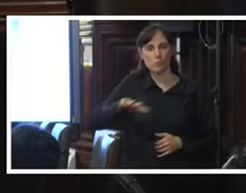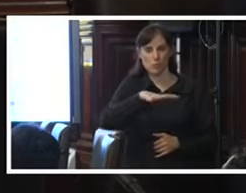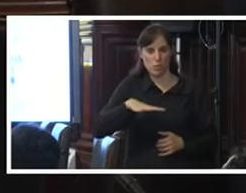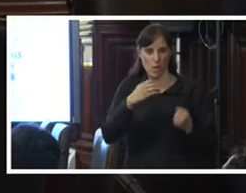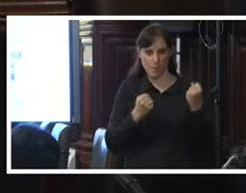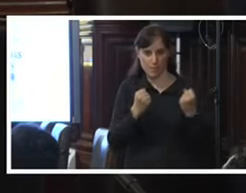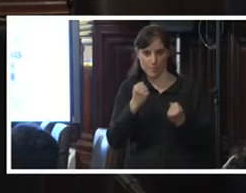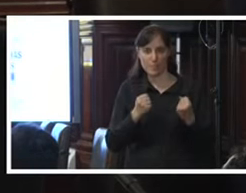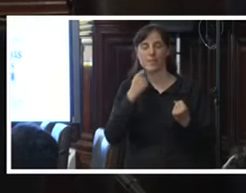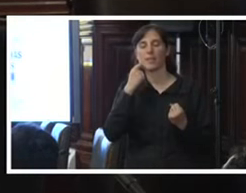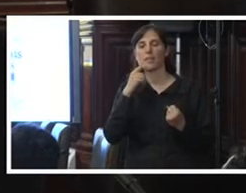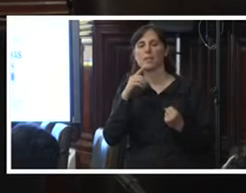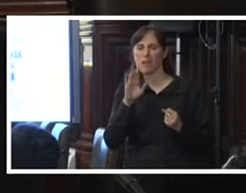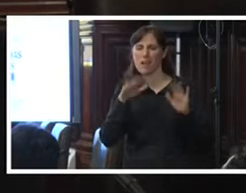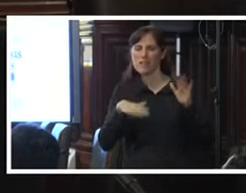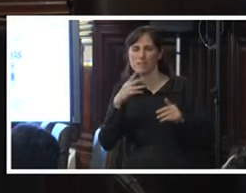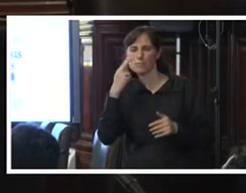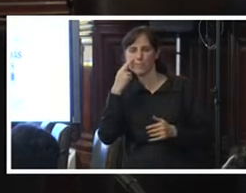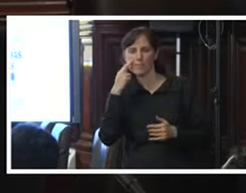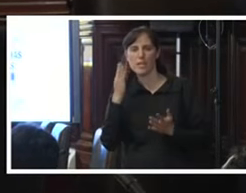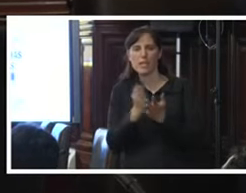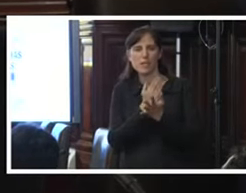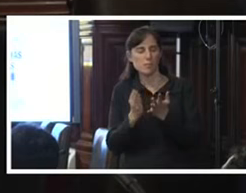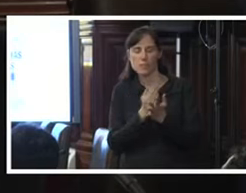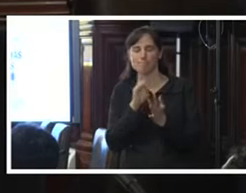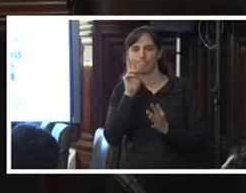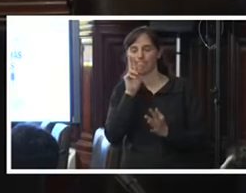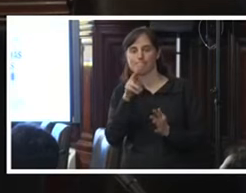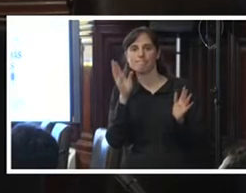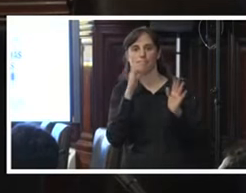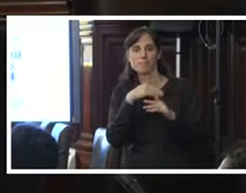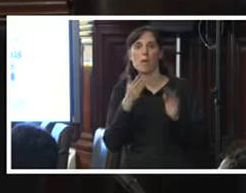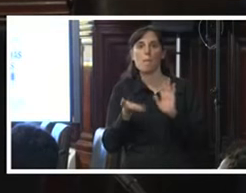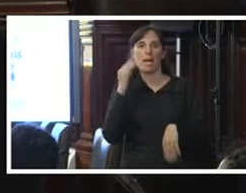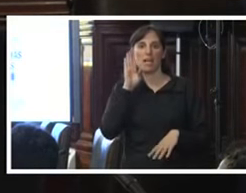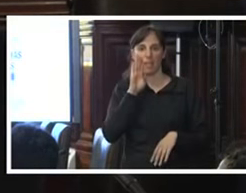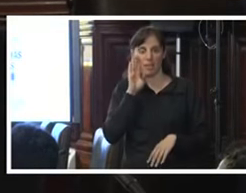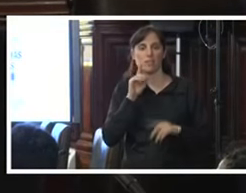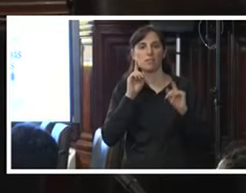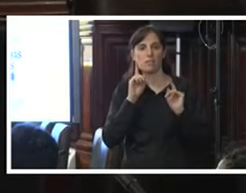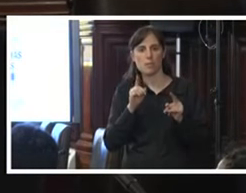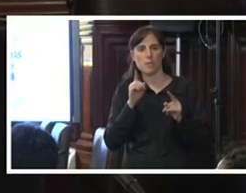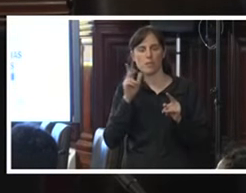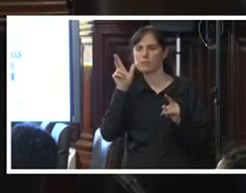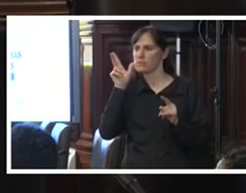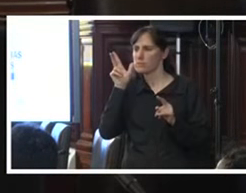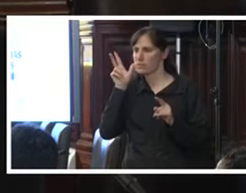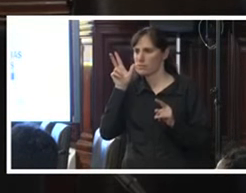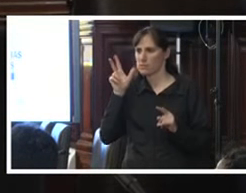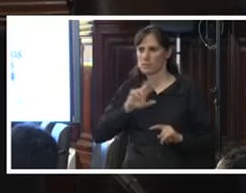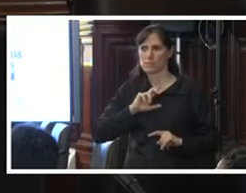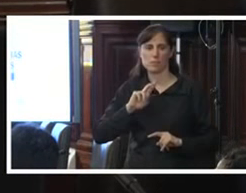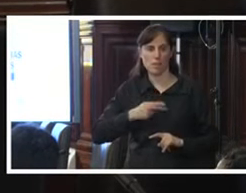invisibilidad son invisibilizadas entre ellas aún más las lesbianas y las personas trans en la región de las